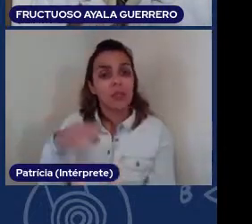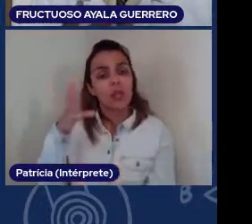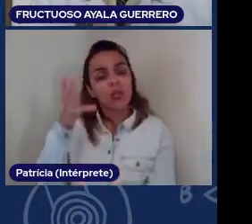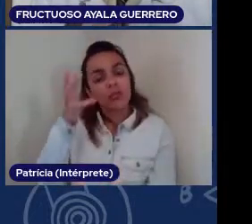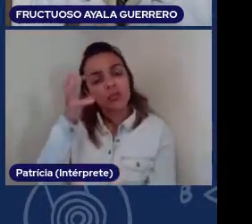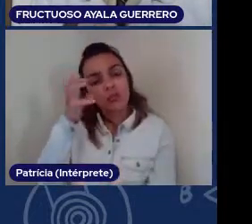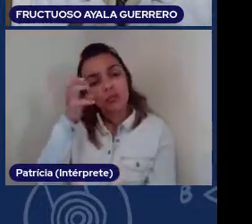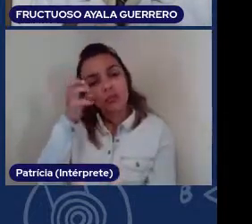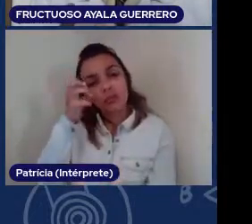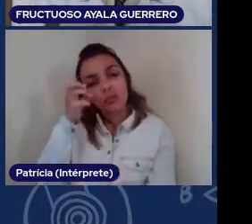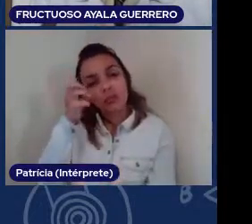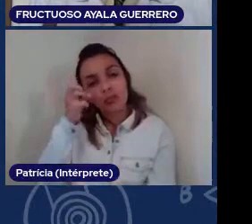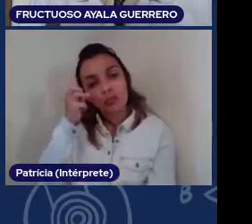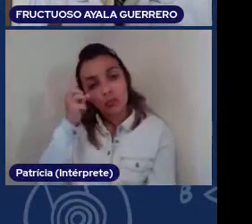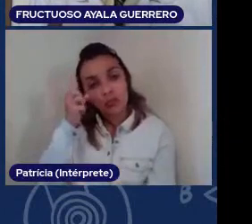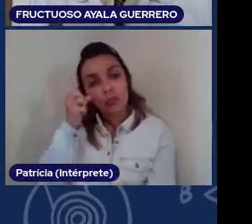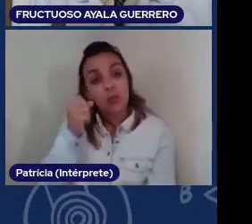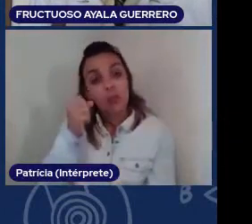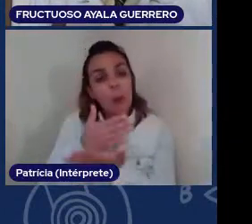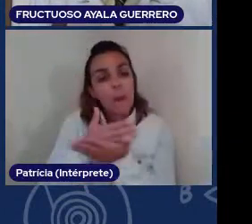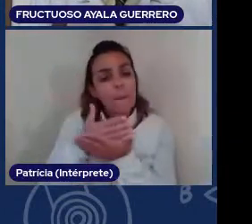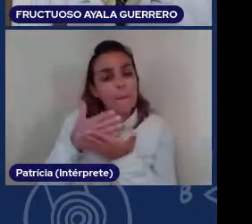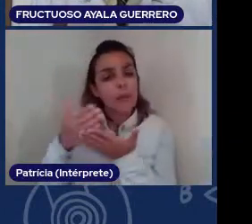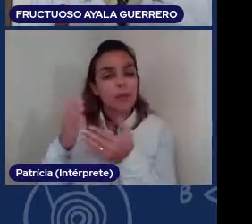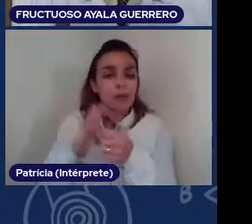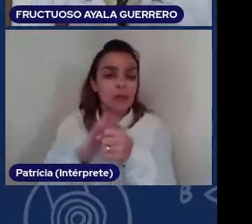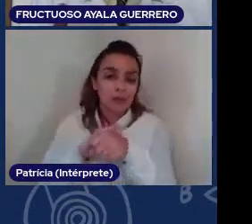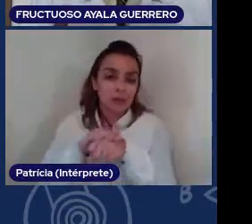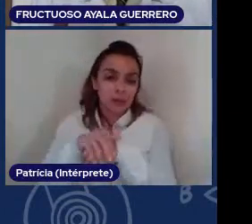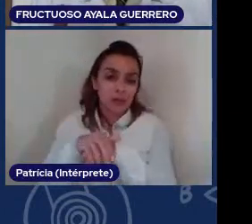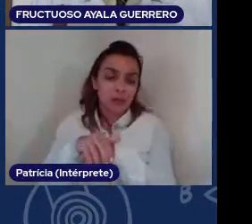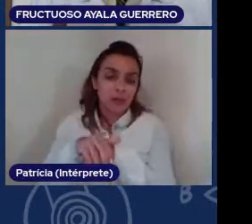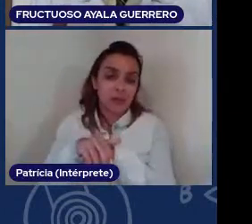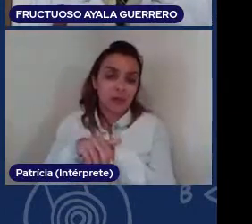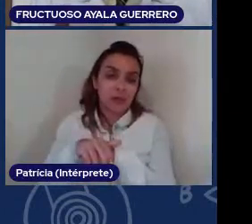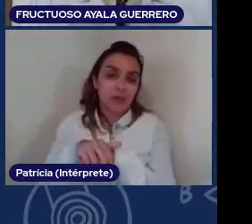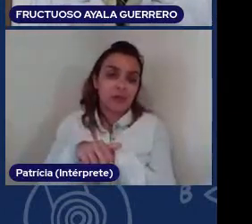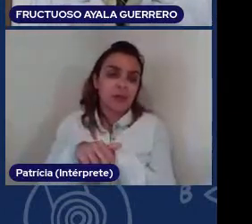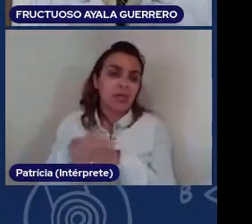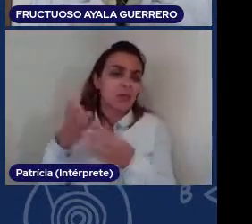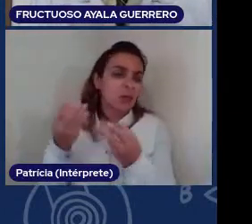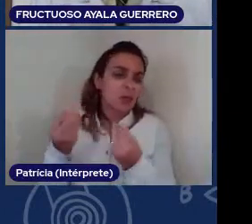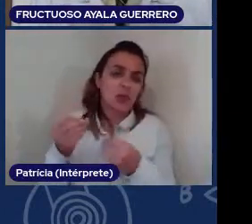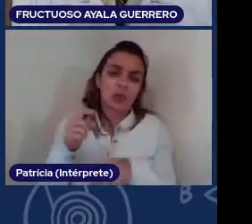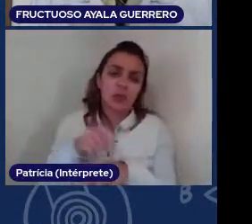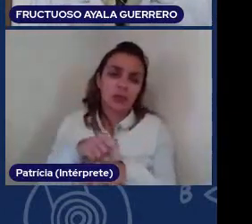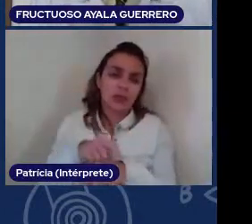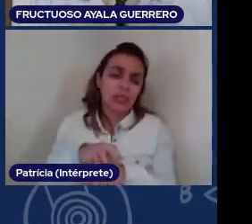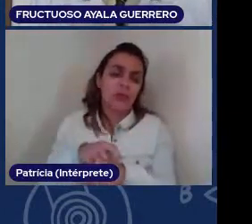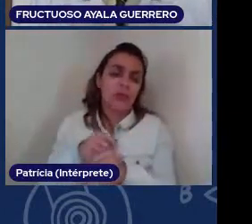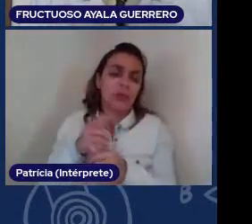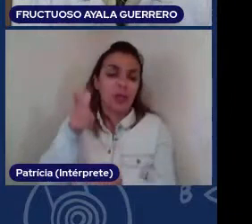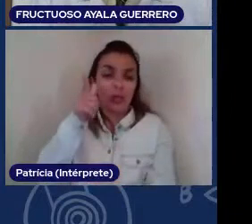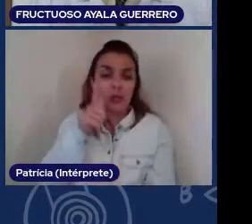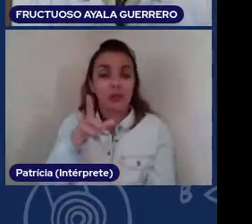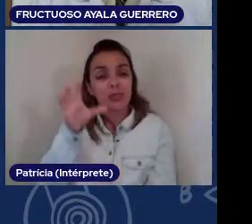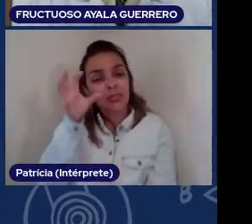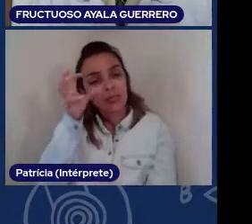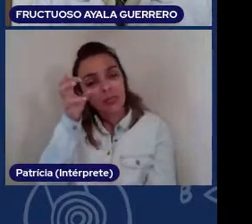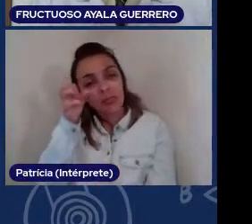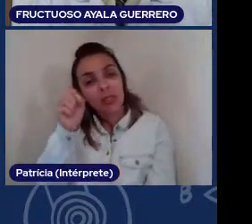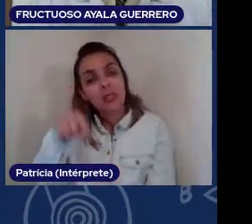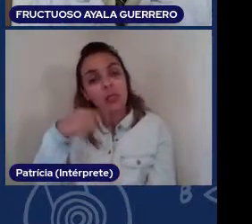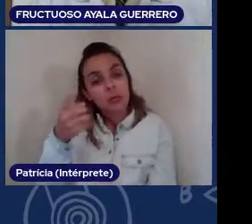del inicio de la noche. Invierte mucho tiempo en empezar a dormir. Y ya después